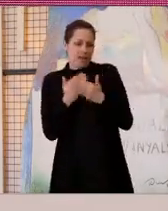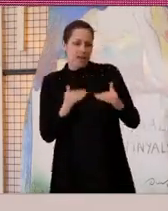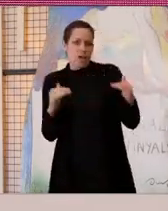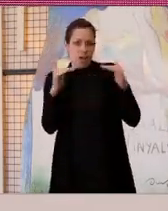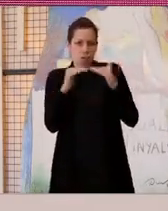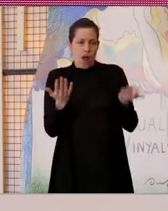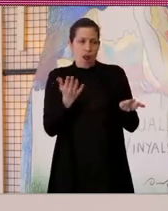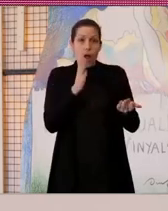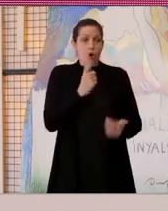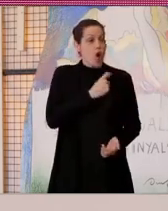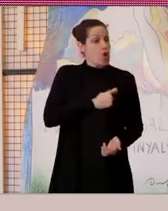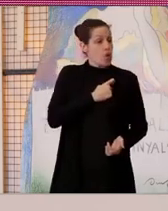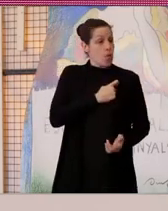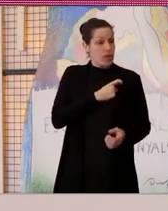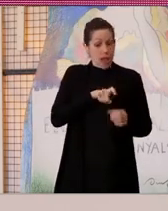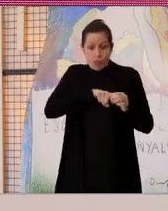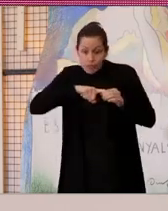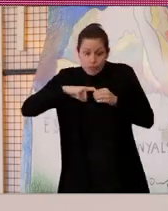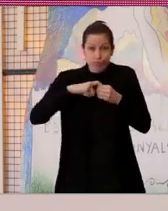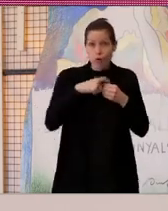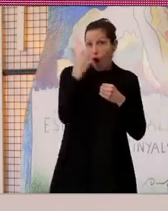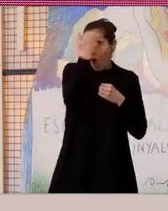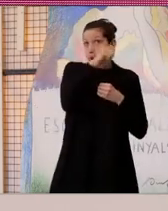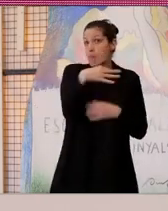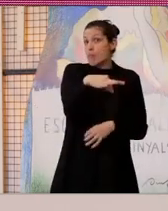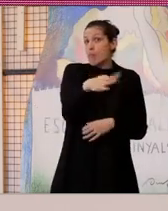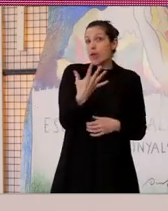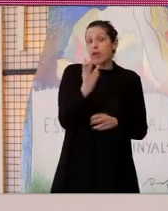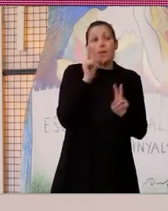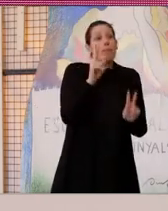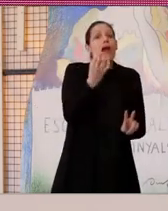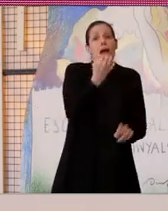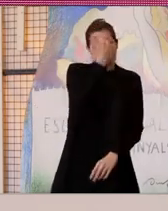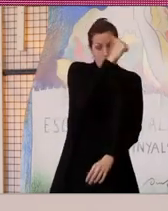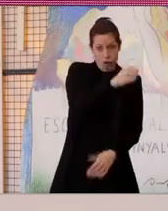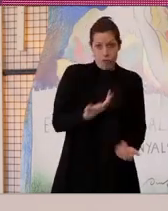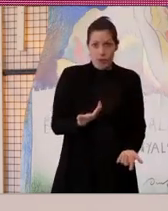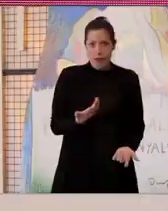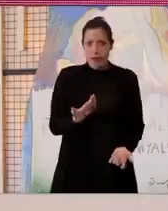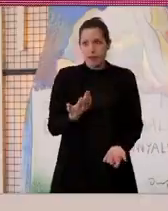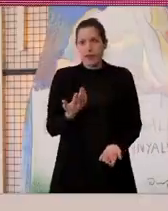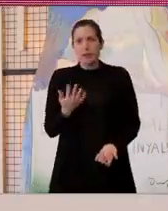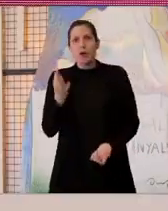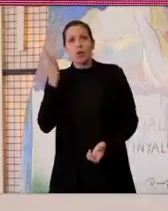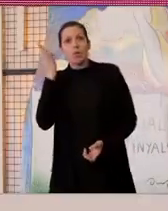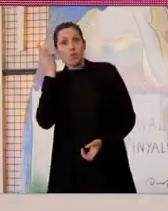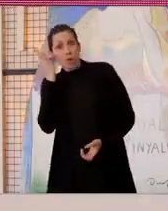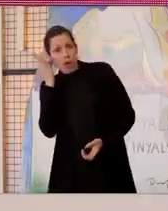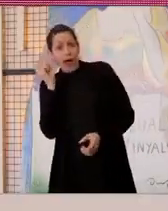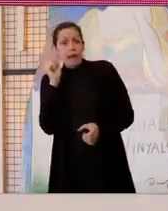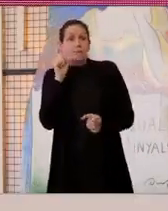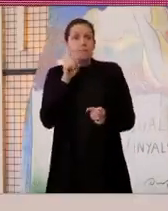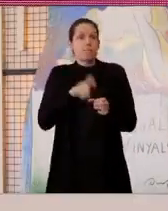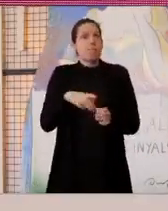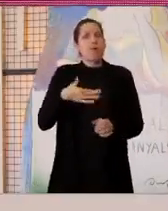Vamos Es normal que vea solo a los hombres si tú metes muchas mujeres pues algunas se puede acordar de su